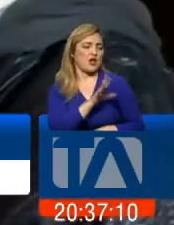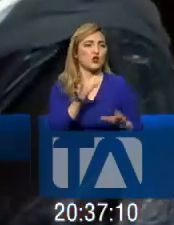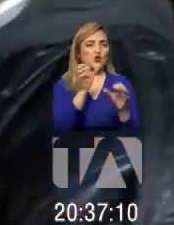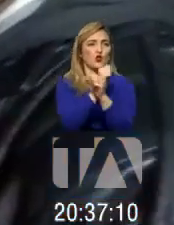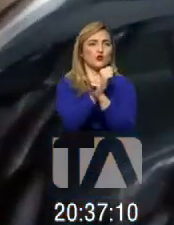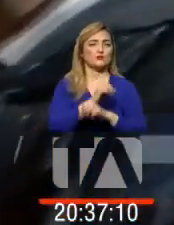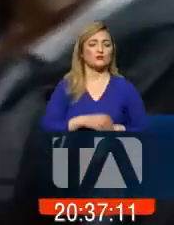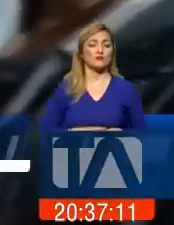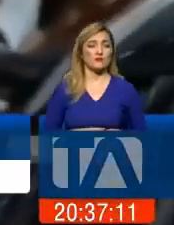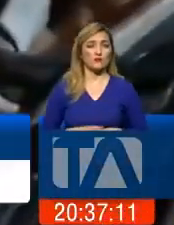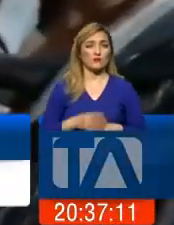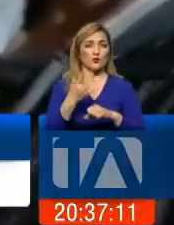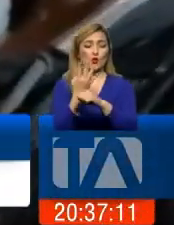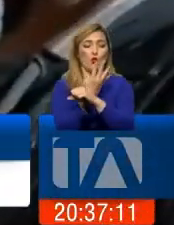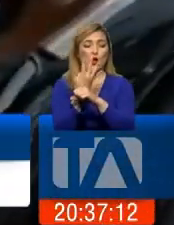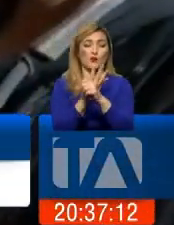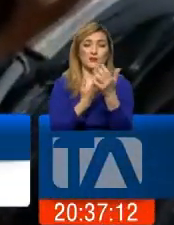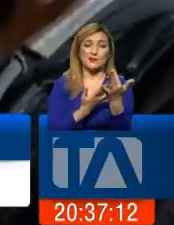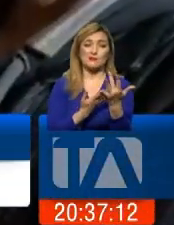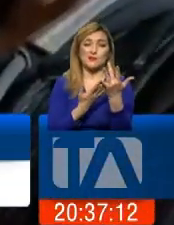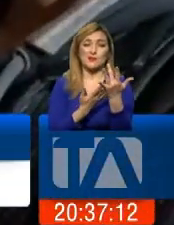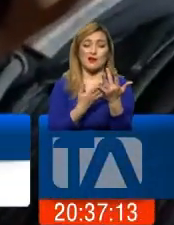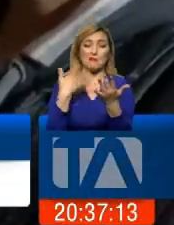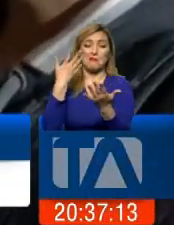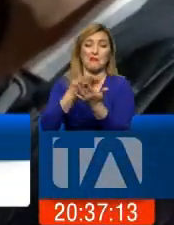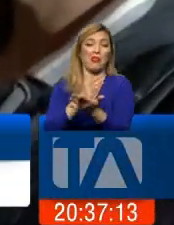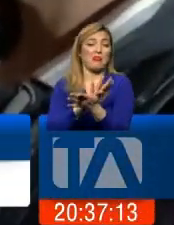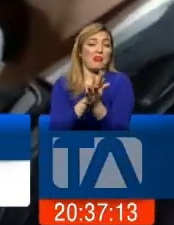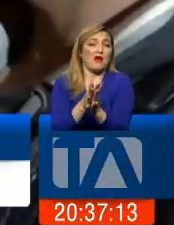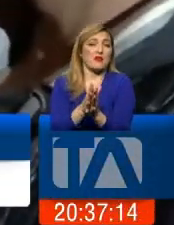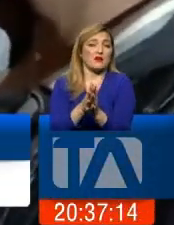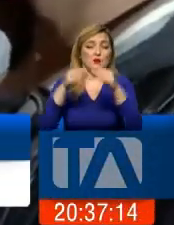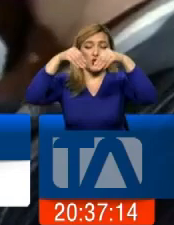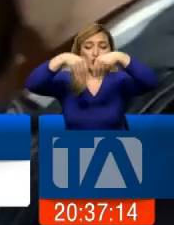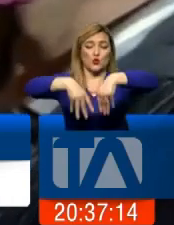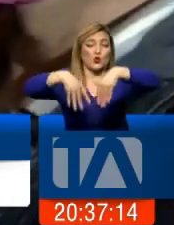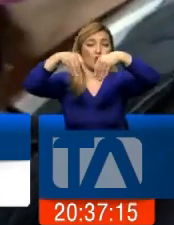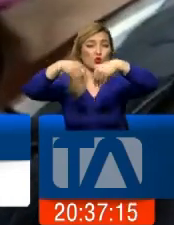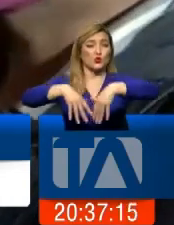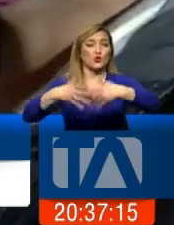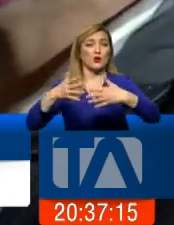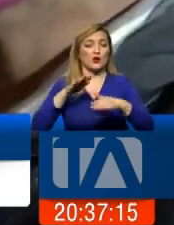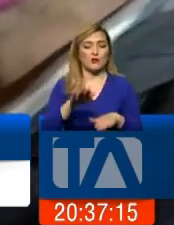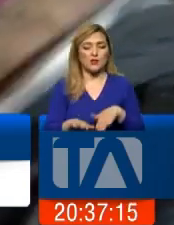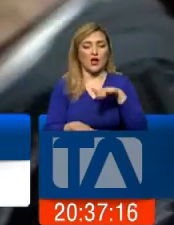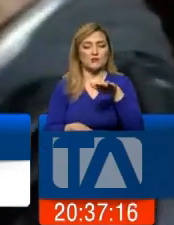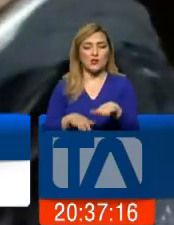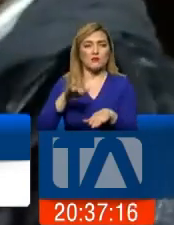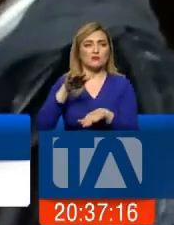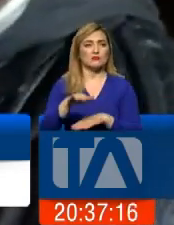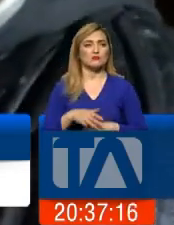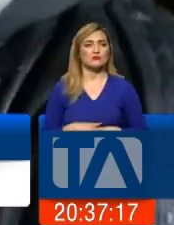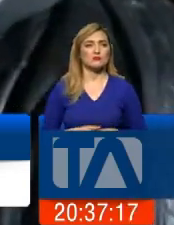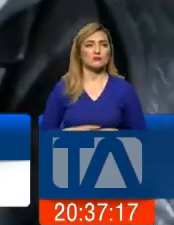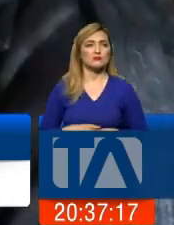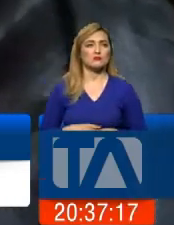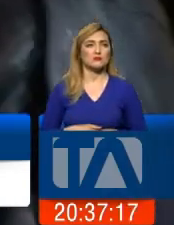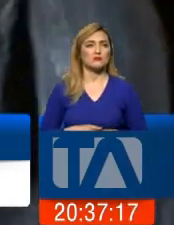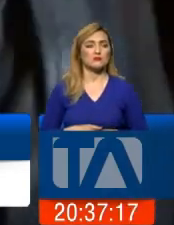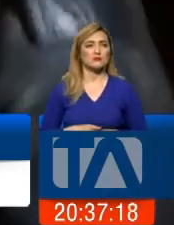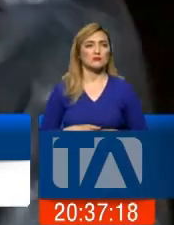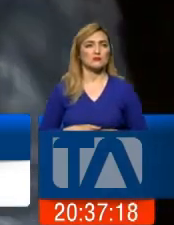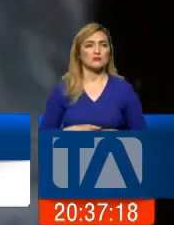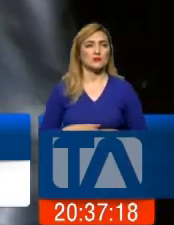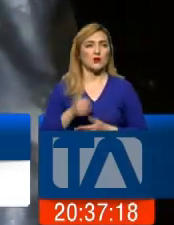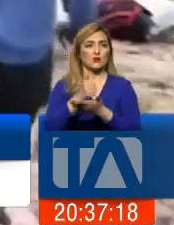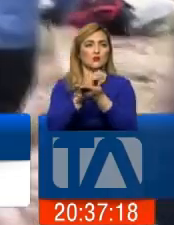entonces ahí duramos como 4 horas esperando y nunca llegó. Entonces empezó a llover y tuvimos que caminar. Y al final